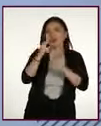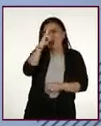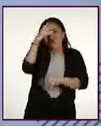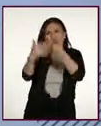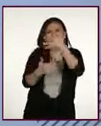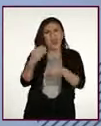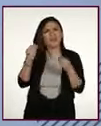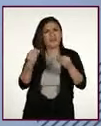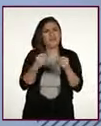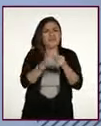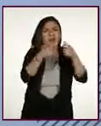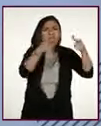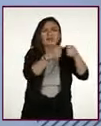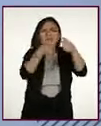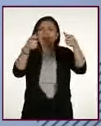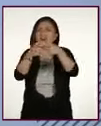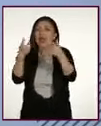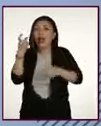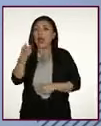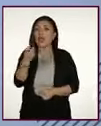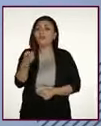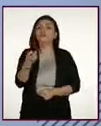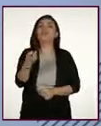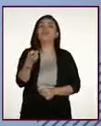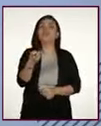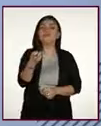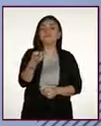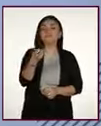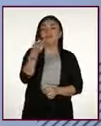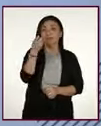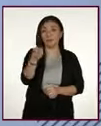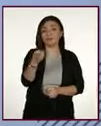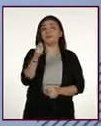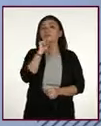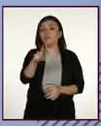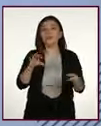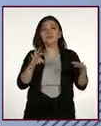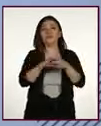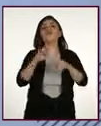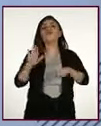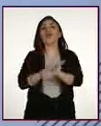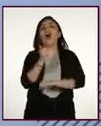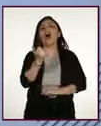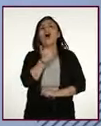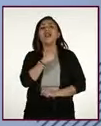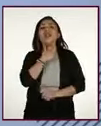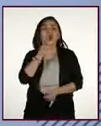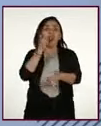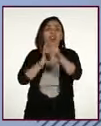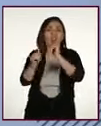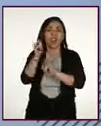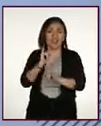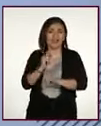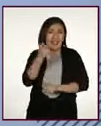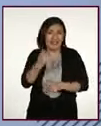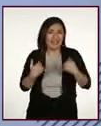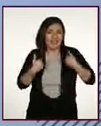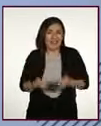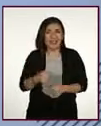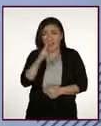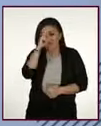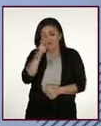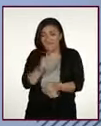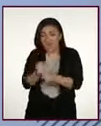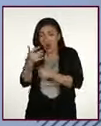muchísimo. Y la violencia aumentó y está ligada al consumo de alcohol. Entonces, cuando hablamos de violencia y